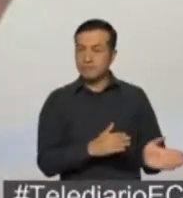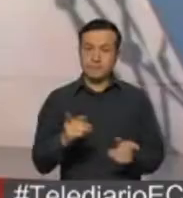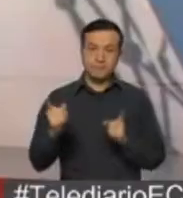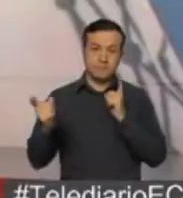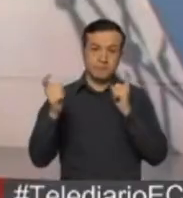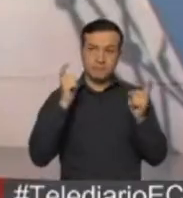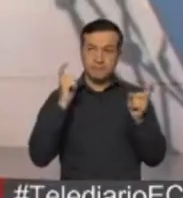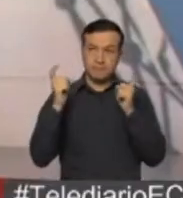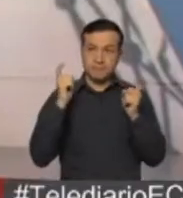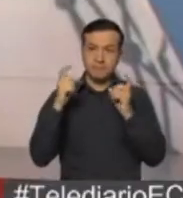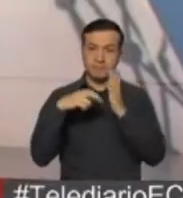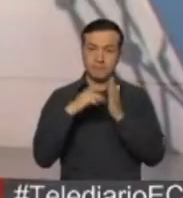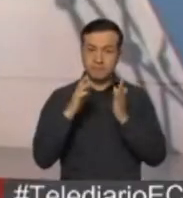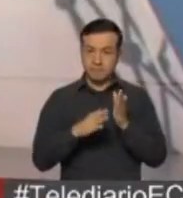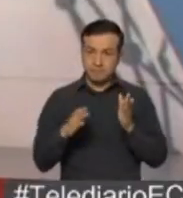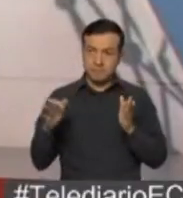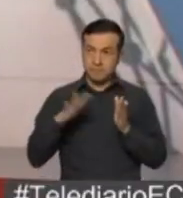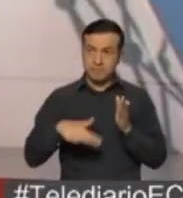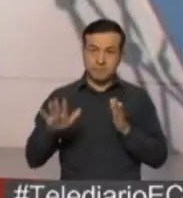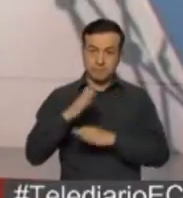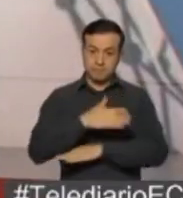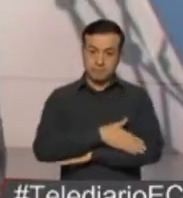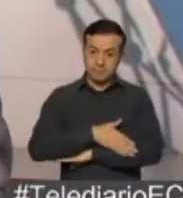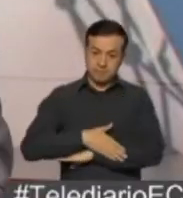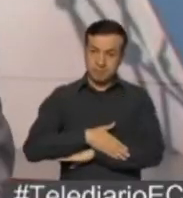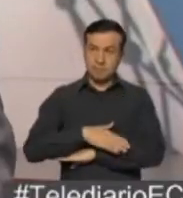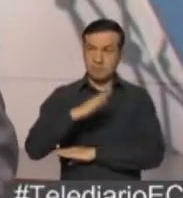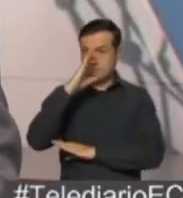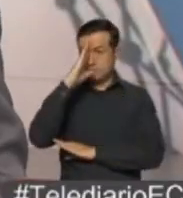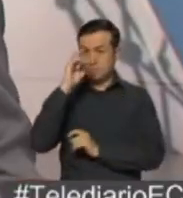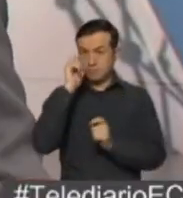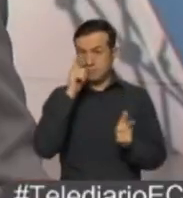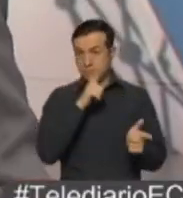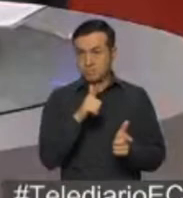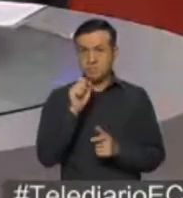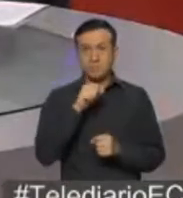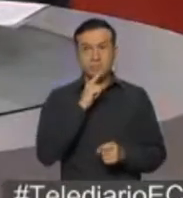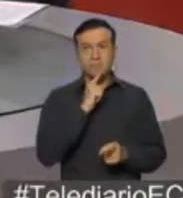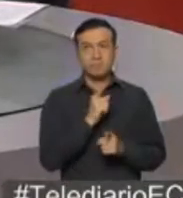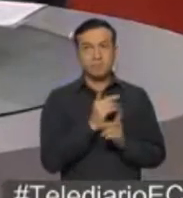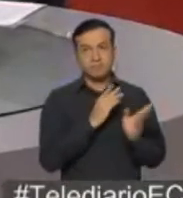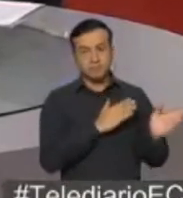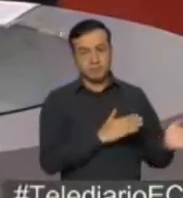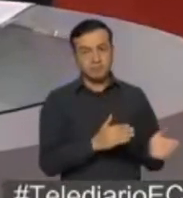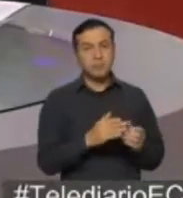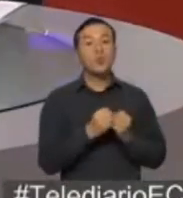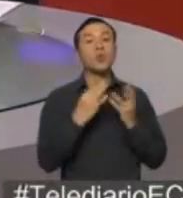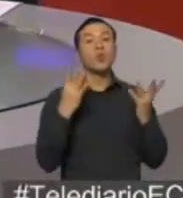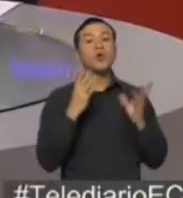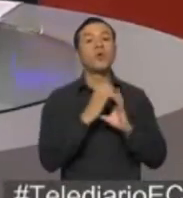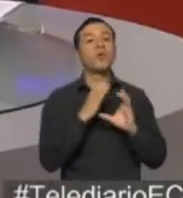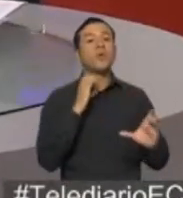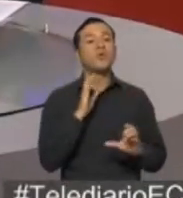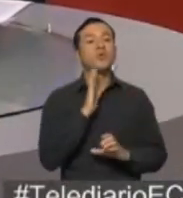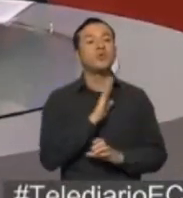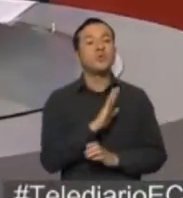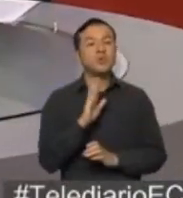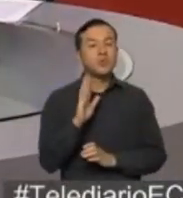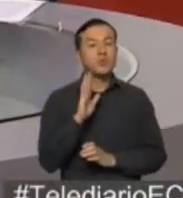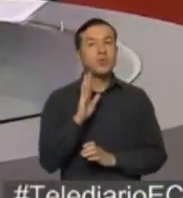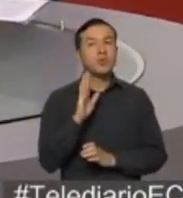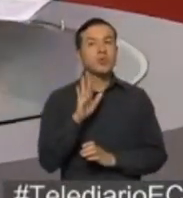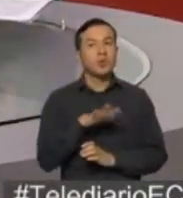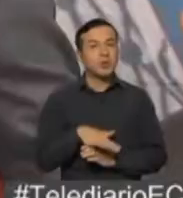que se cumple en las terminales y también en las vías con los agentes del orden, ¿no? Correcto. Bueno, ¿cuántos buses ustedes estiman van a